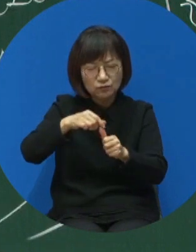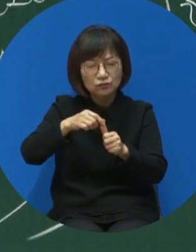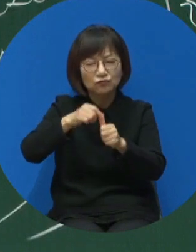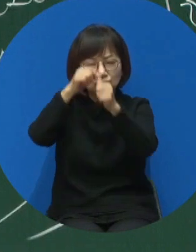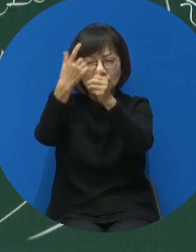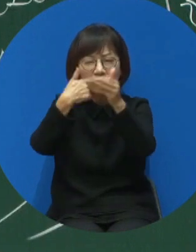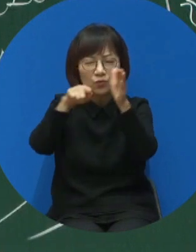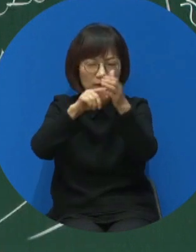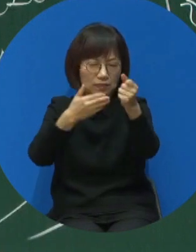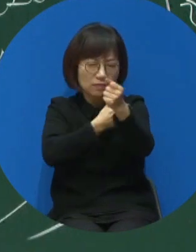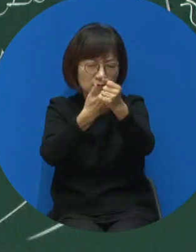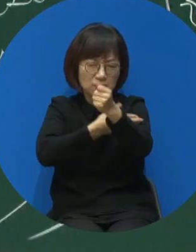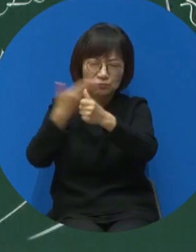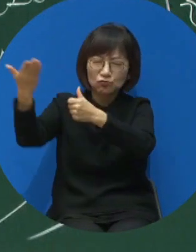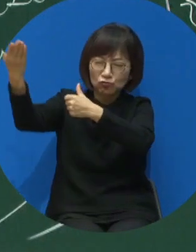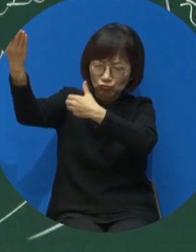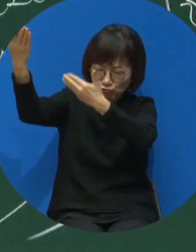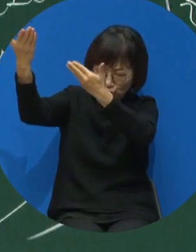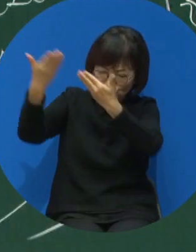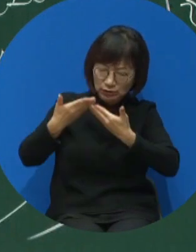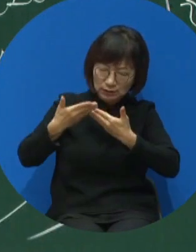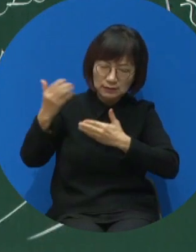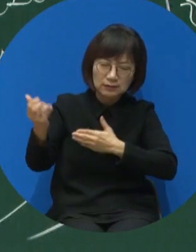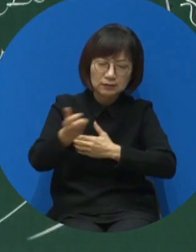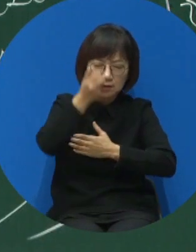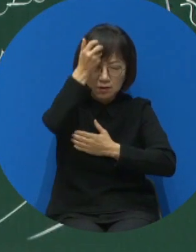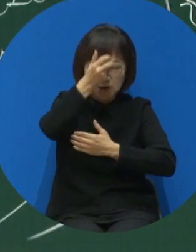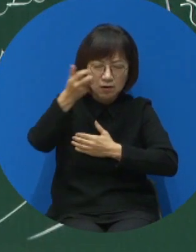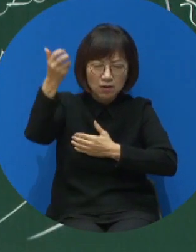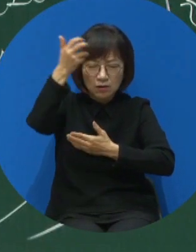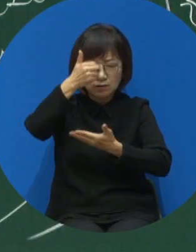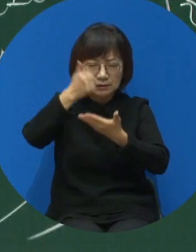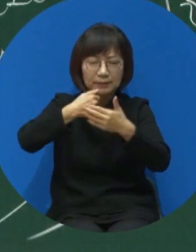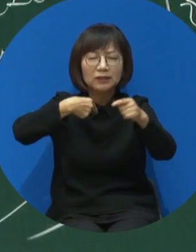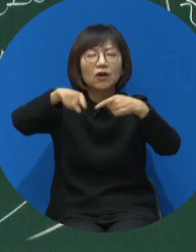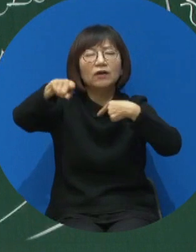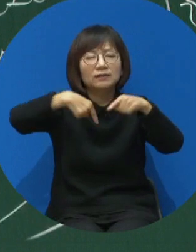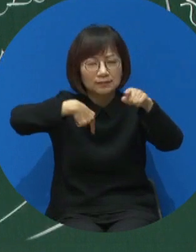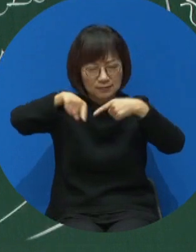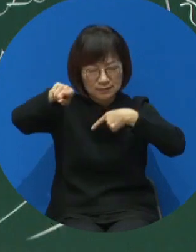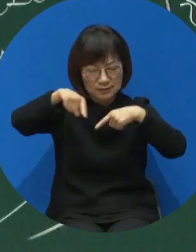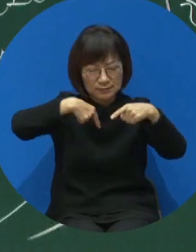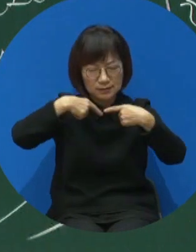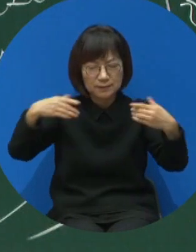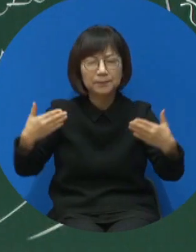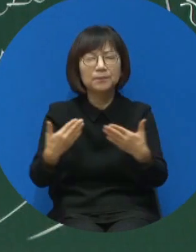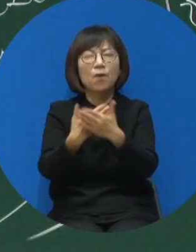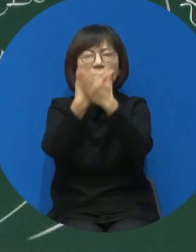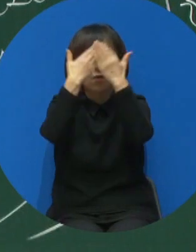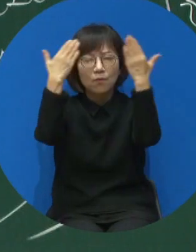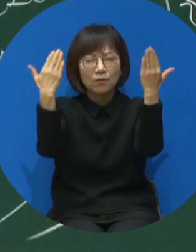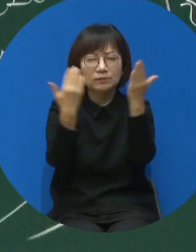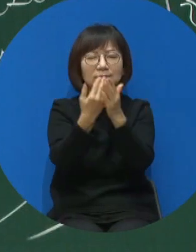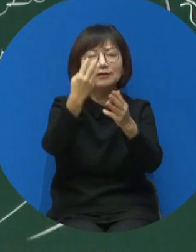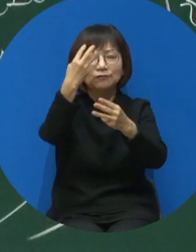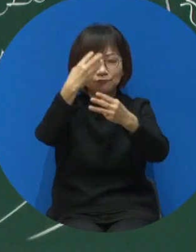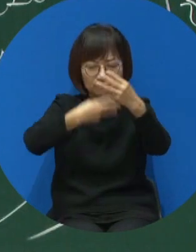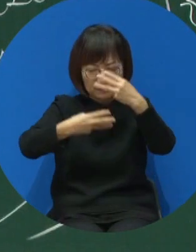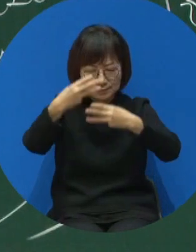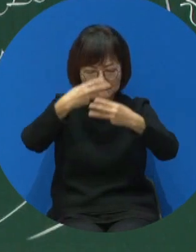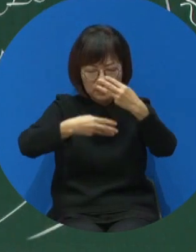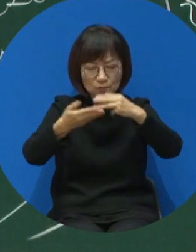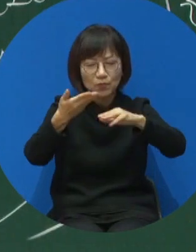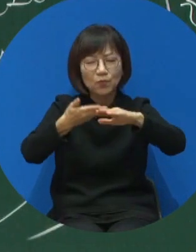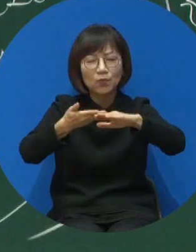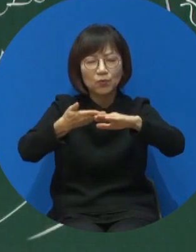johnson y medio cosas me con las obras del espíritu santo que obra para que salvemos el mundo bodón remanente del y sobre todos